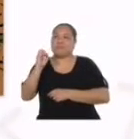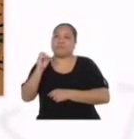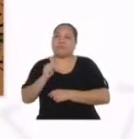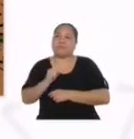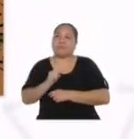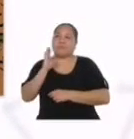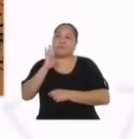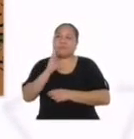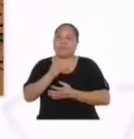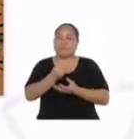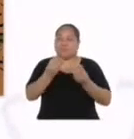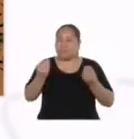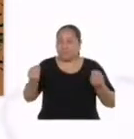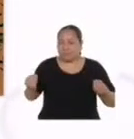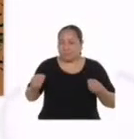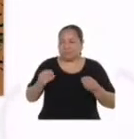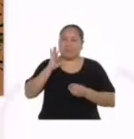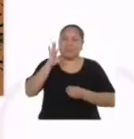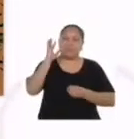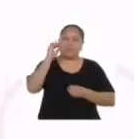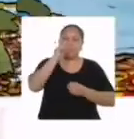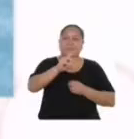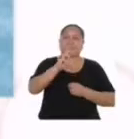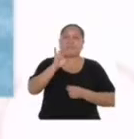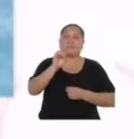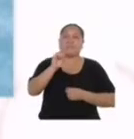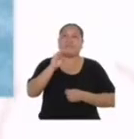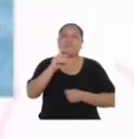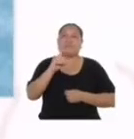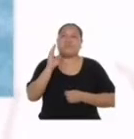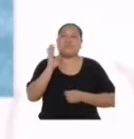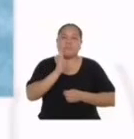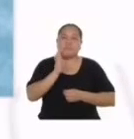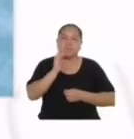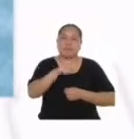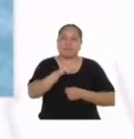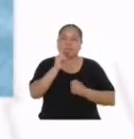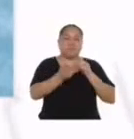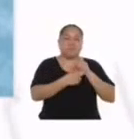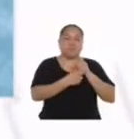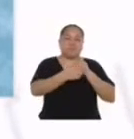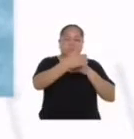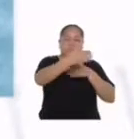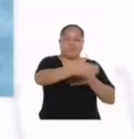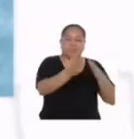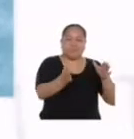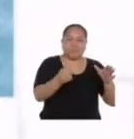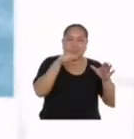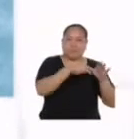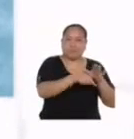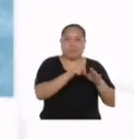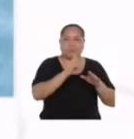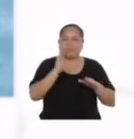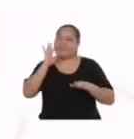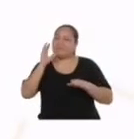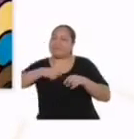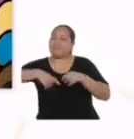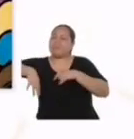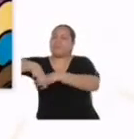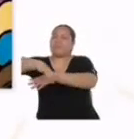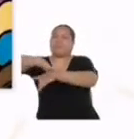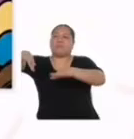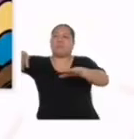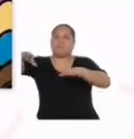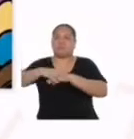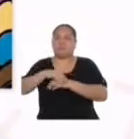diario producimos toneladas de residuos sólidos y estos no son adecuadamente tratados. Pero el problema no solo